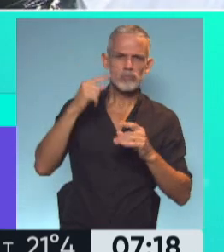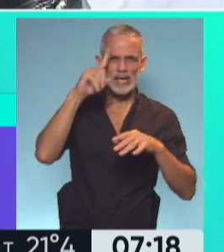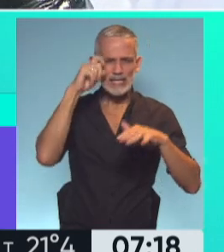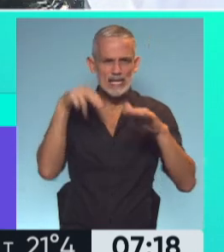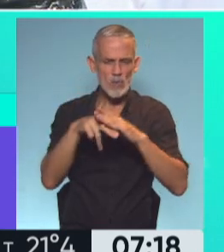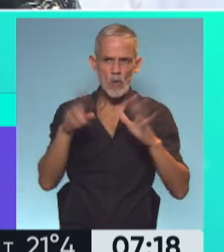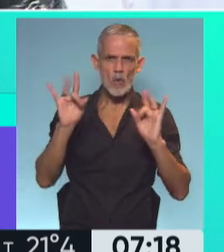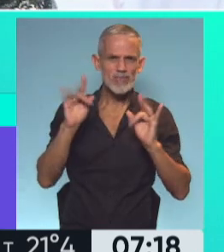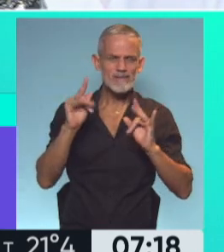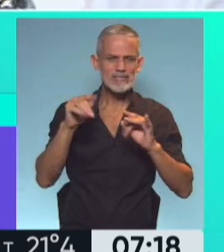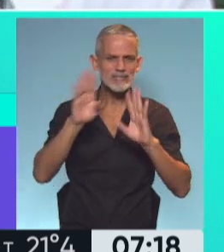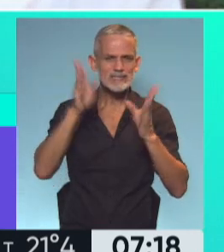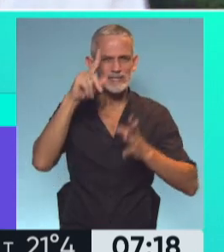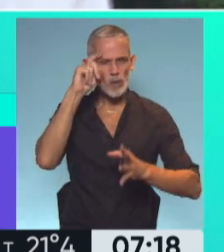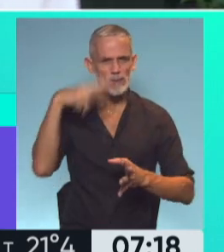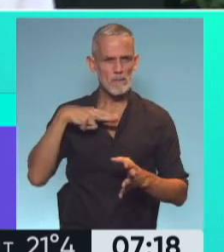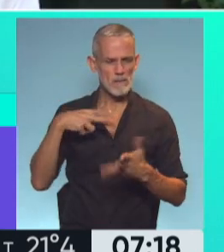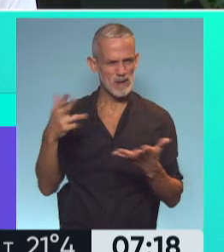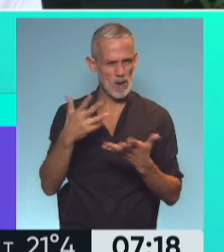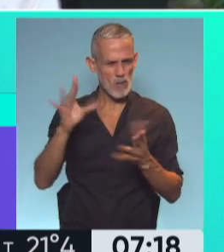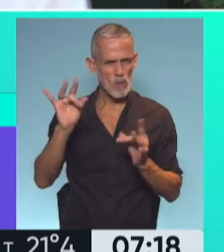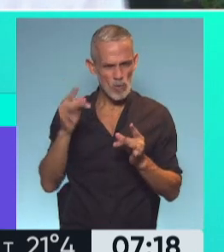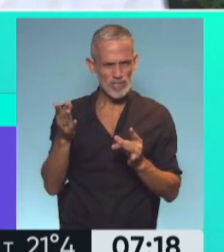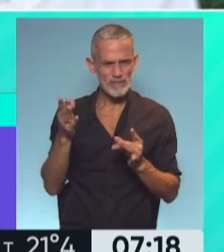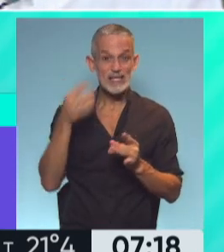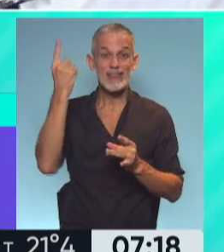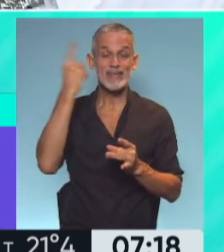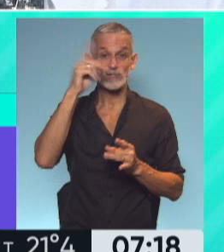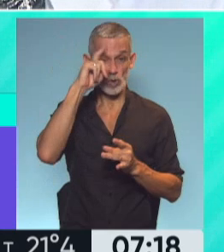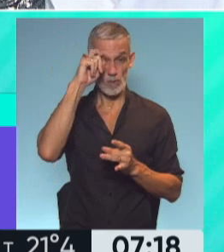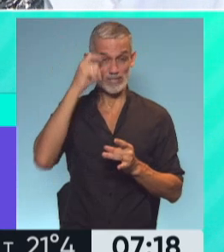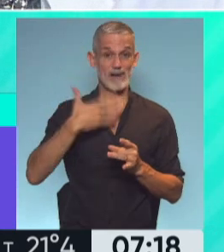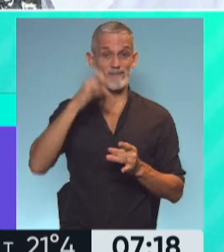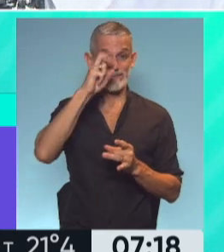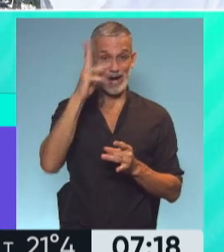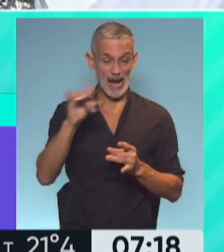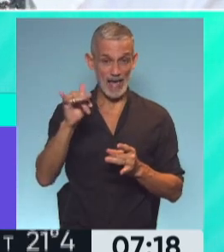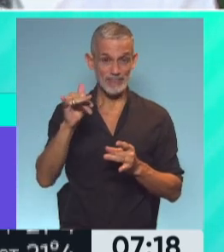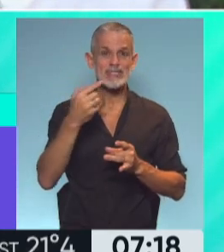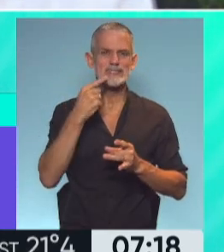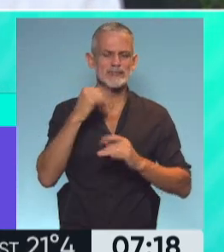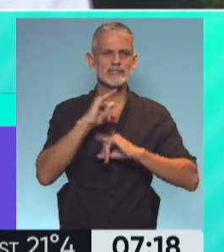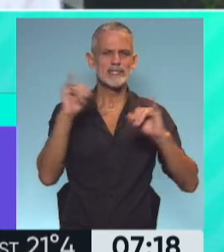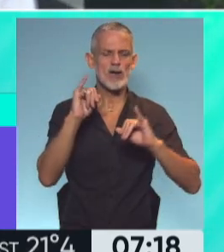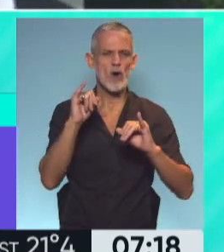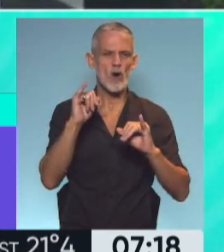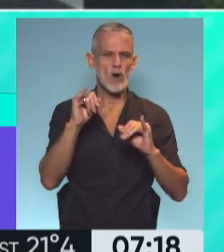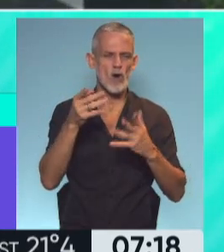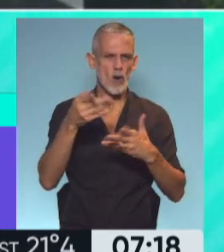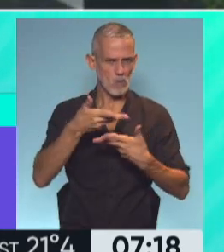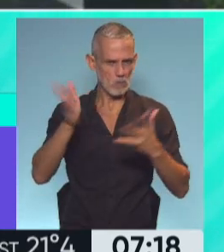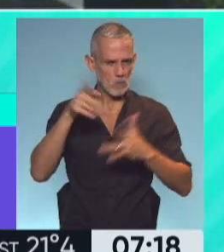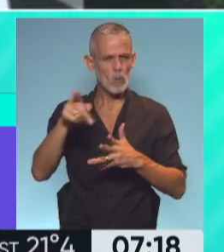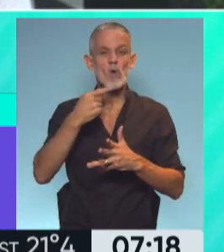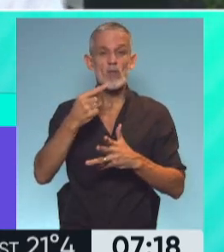internación en una clínica privada de la ciudad de Buenos Aires. El director del Hospital Fernández dijo en declaraciones públicas